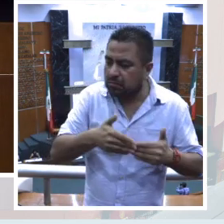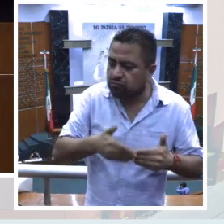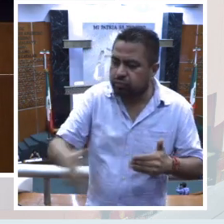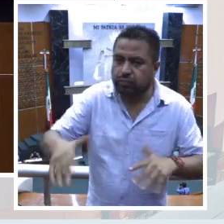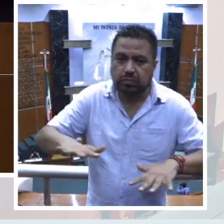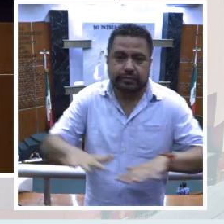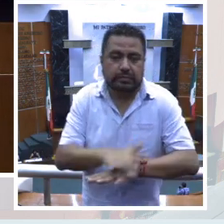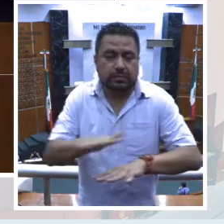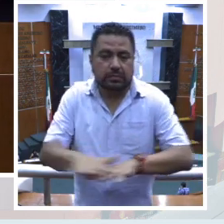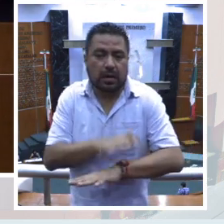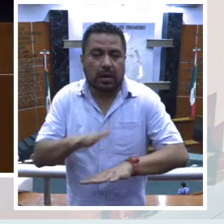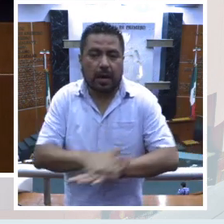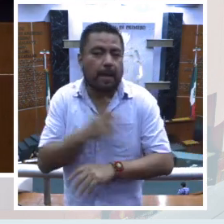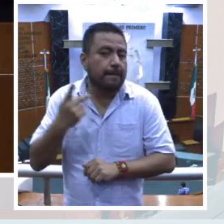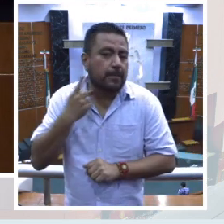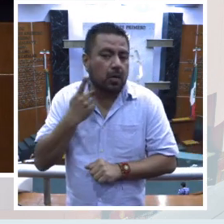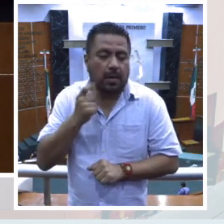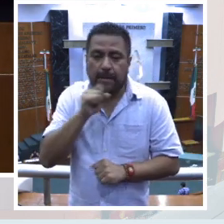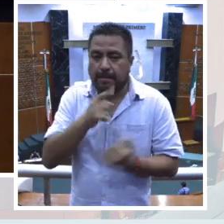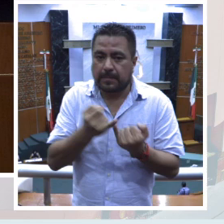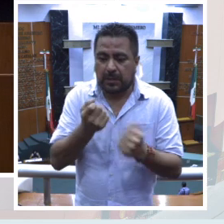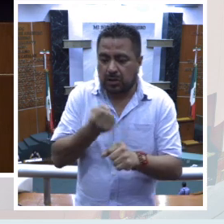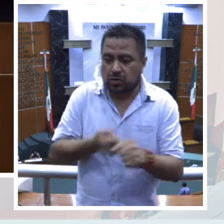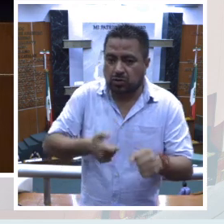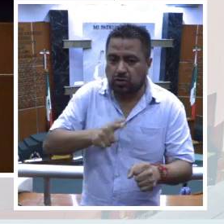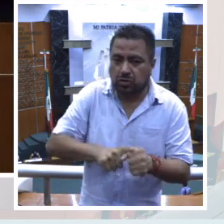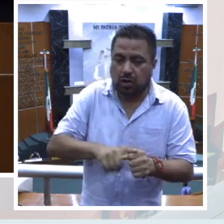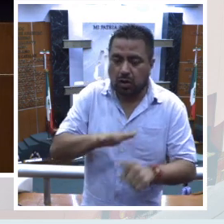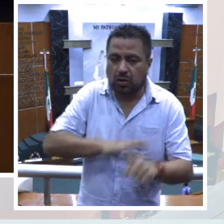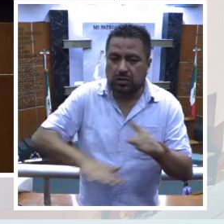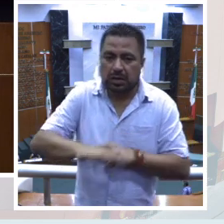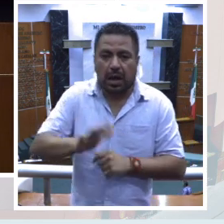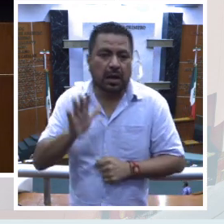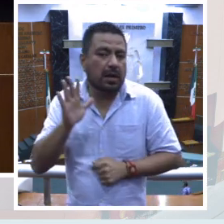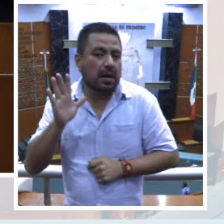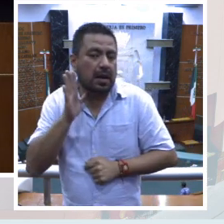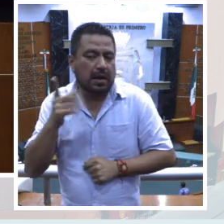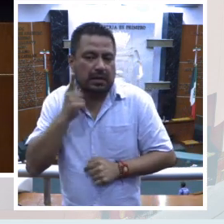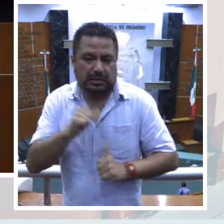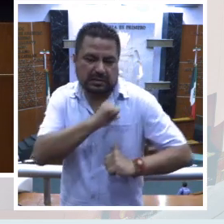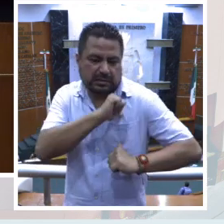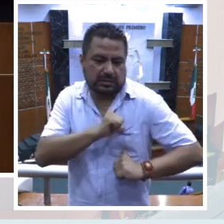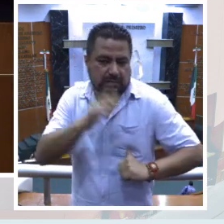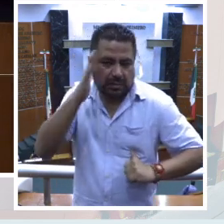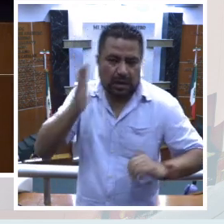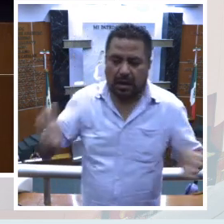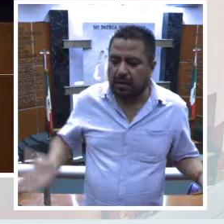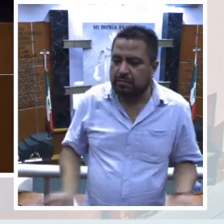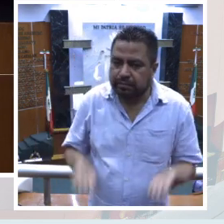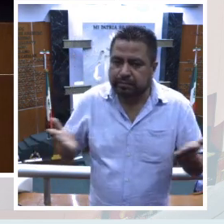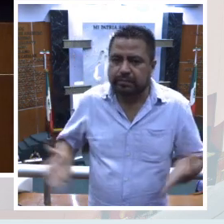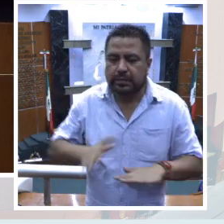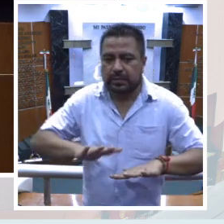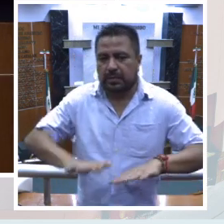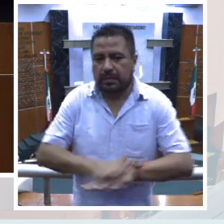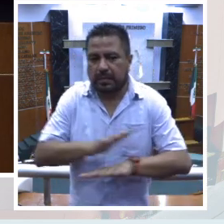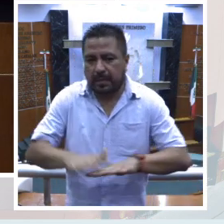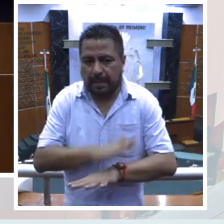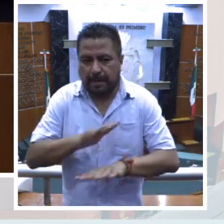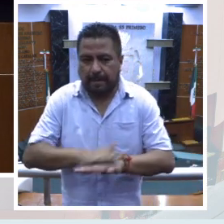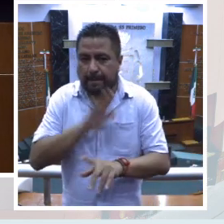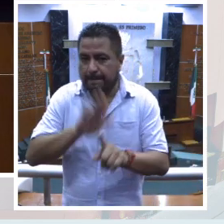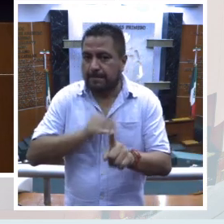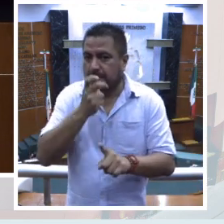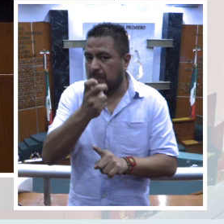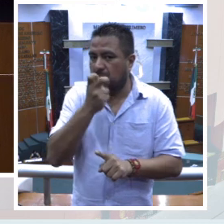transformación política y social El poder legislativo es un motor que impulsa estos cambios por